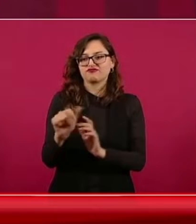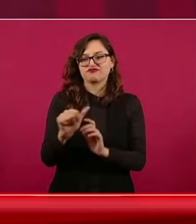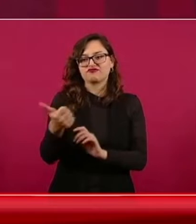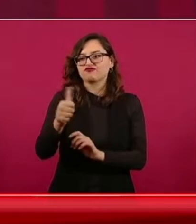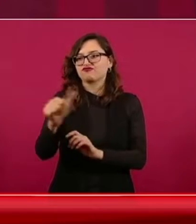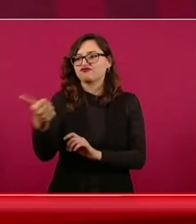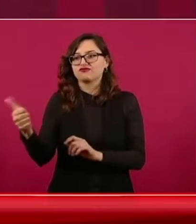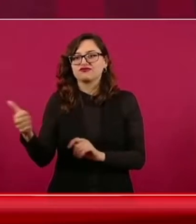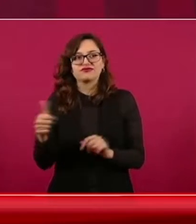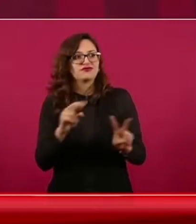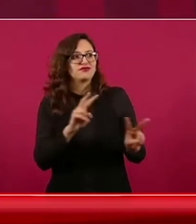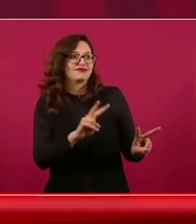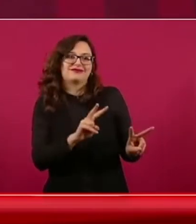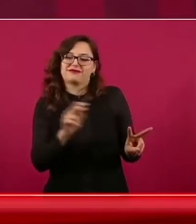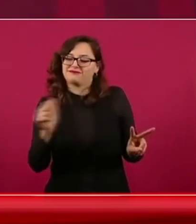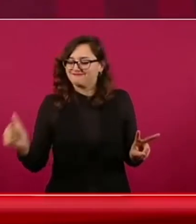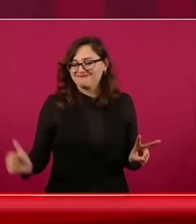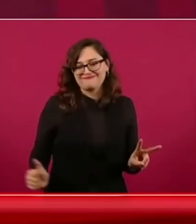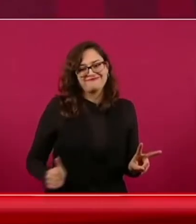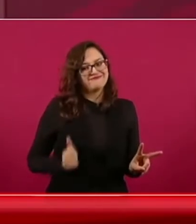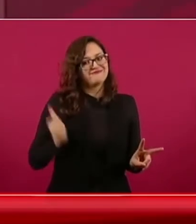todos